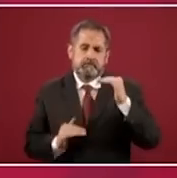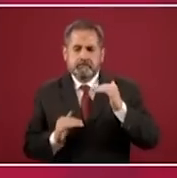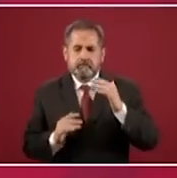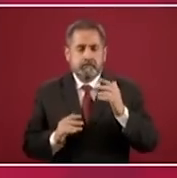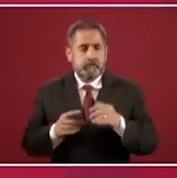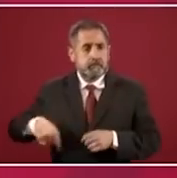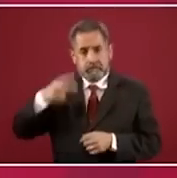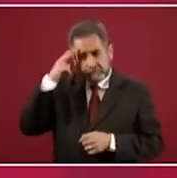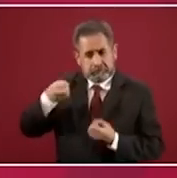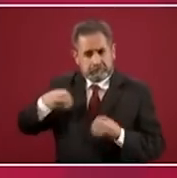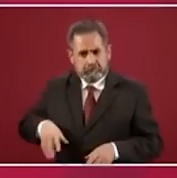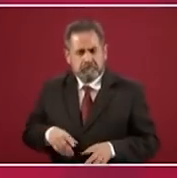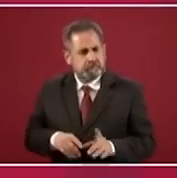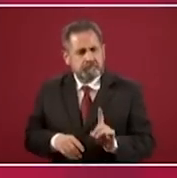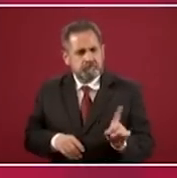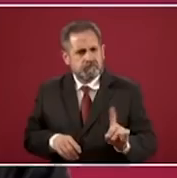para México.